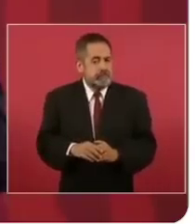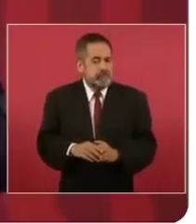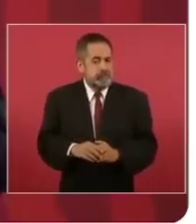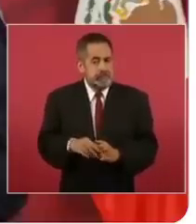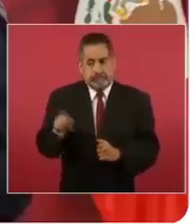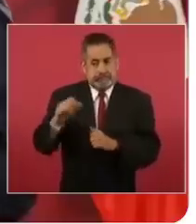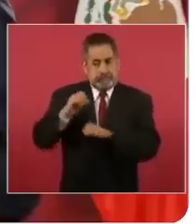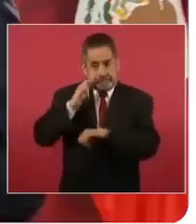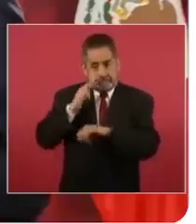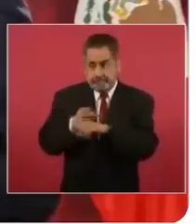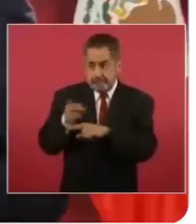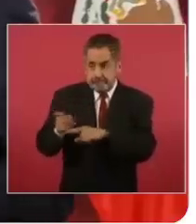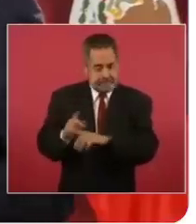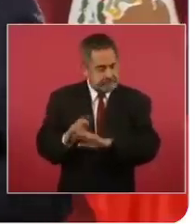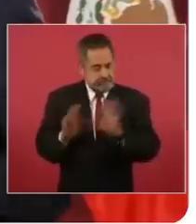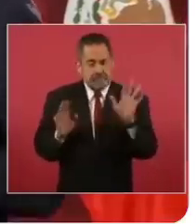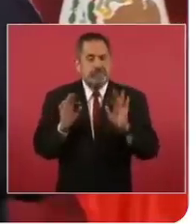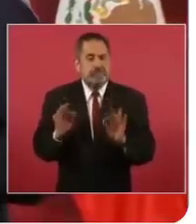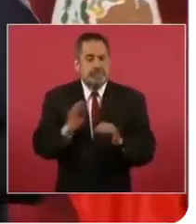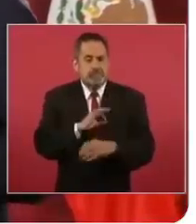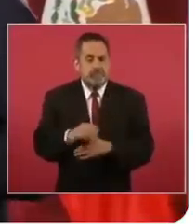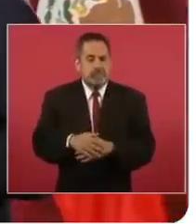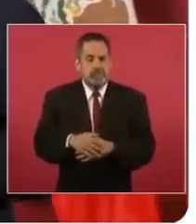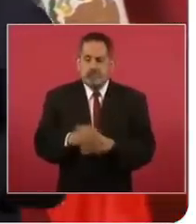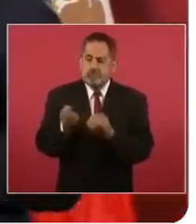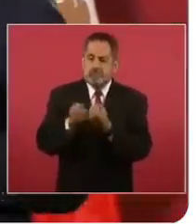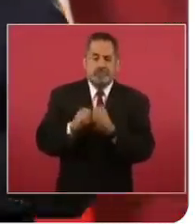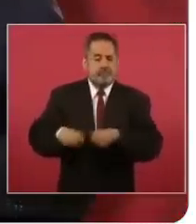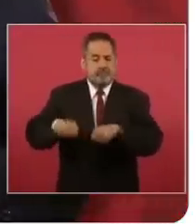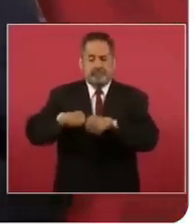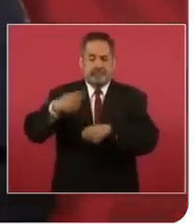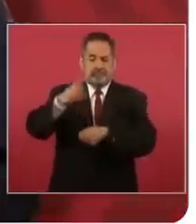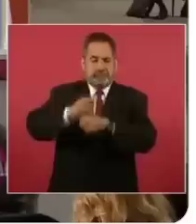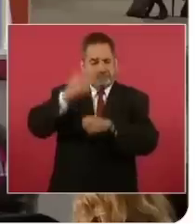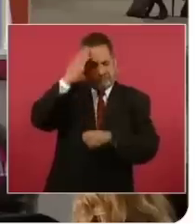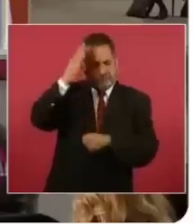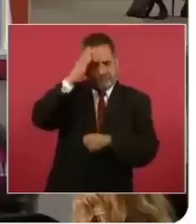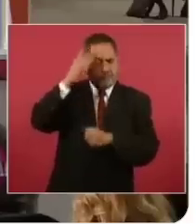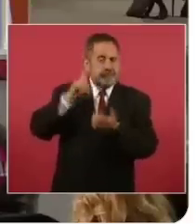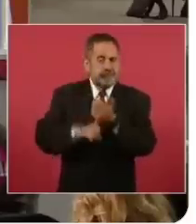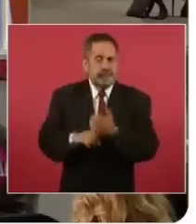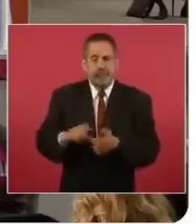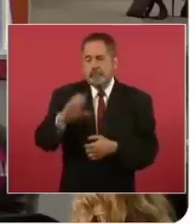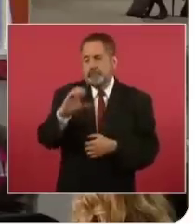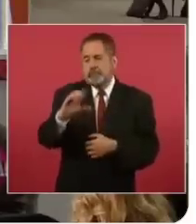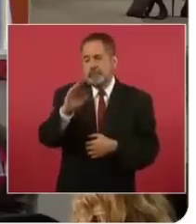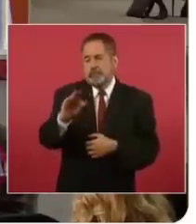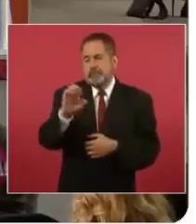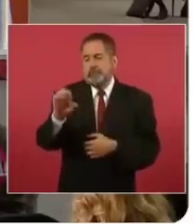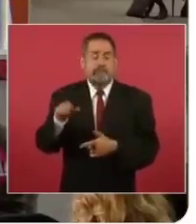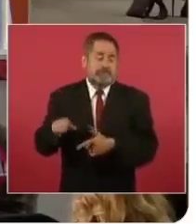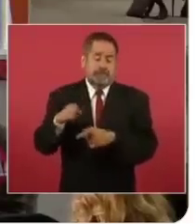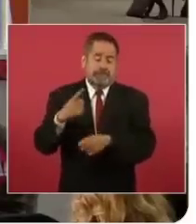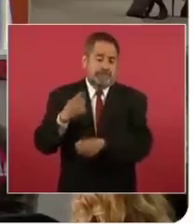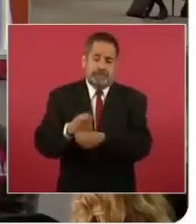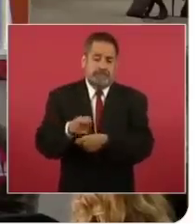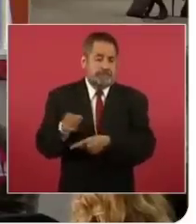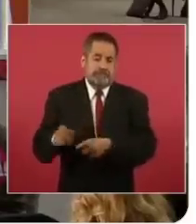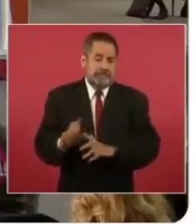y el socio principal sea la comisión federal de electricidad